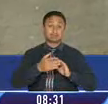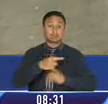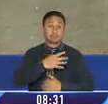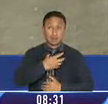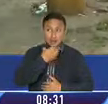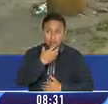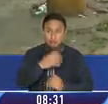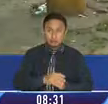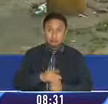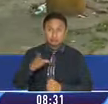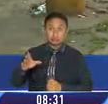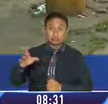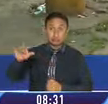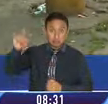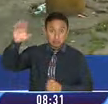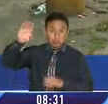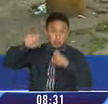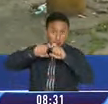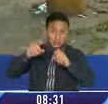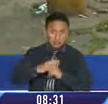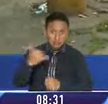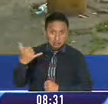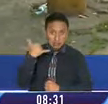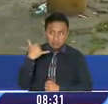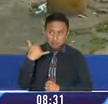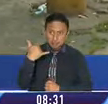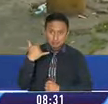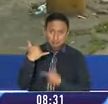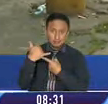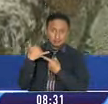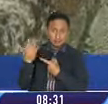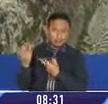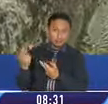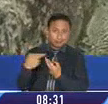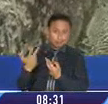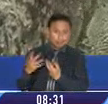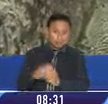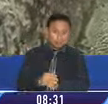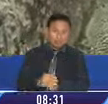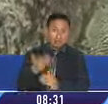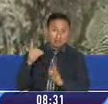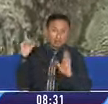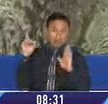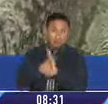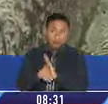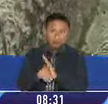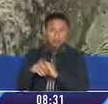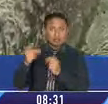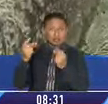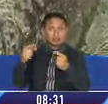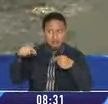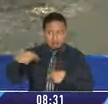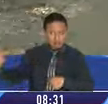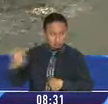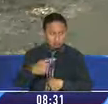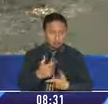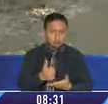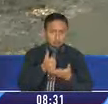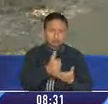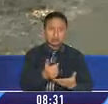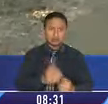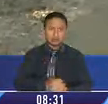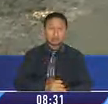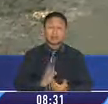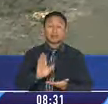sus llamadas a la empresa correspondiente no tienen respuesta. Dicen que este tipo de denuncias deben ser atendidas con celeridad, ya